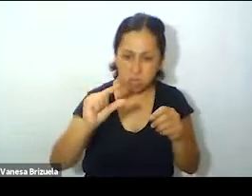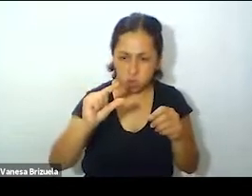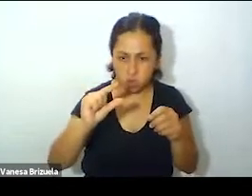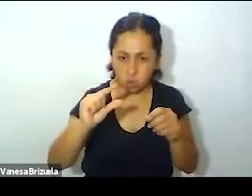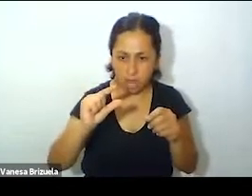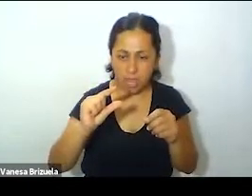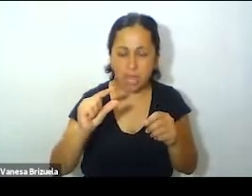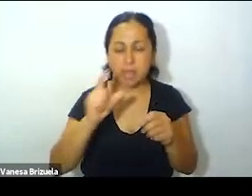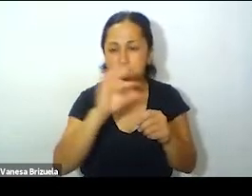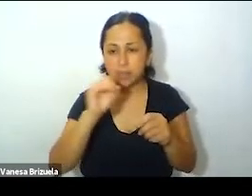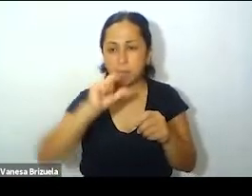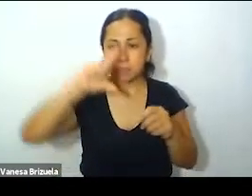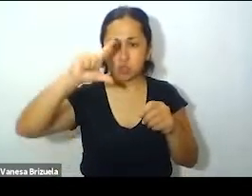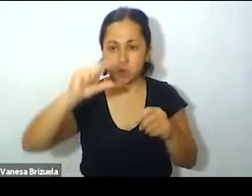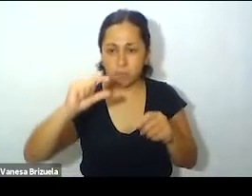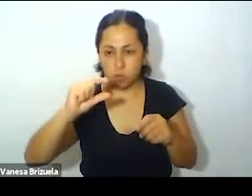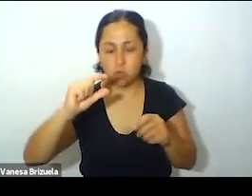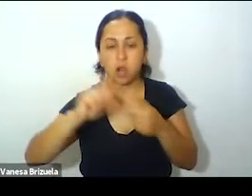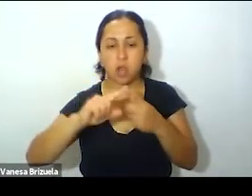las minúsculas, los signos de